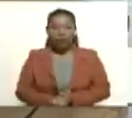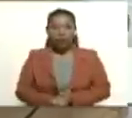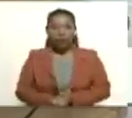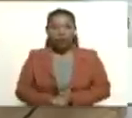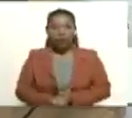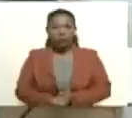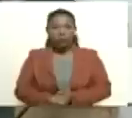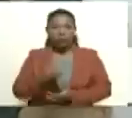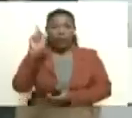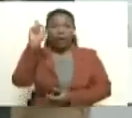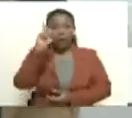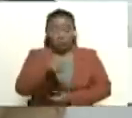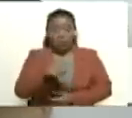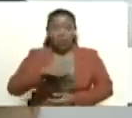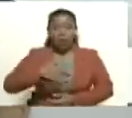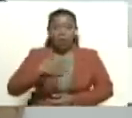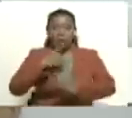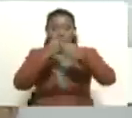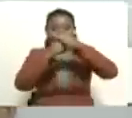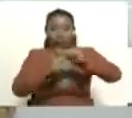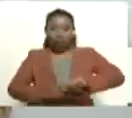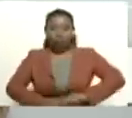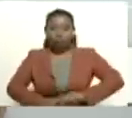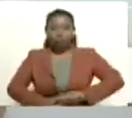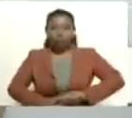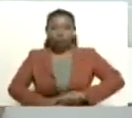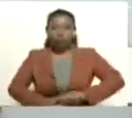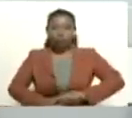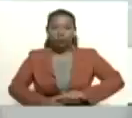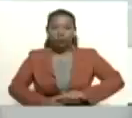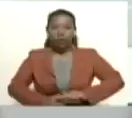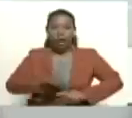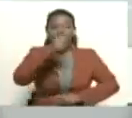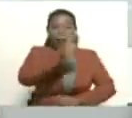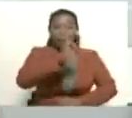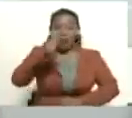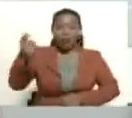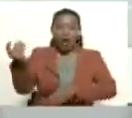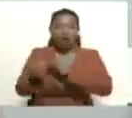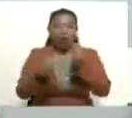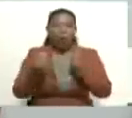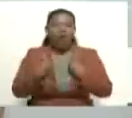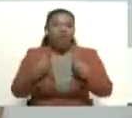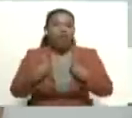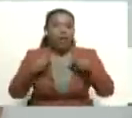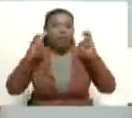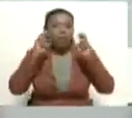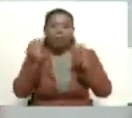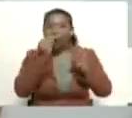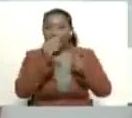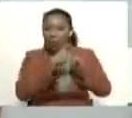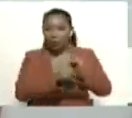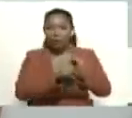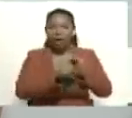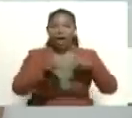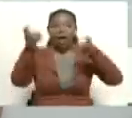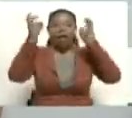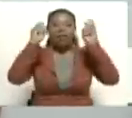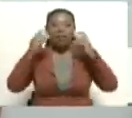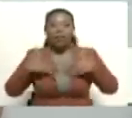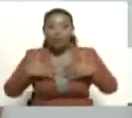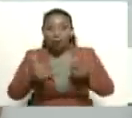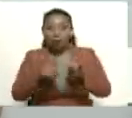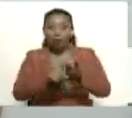Y también cuantificar los efectos en la vida de las personas en materia de alimentación, en materia de